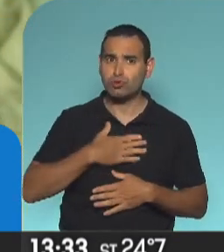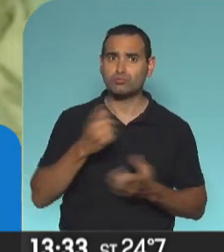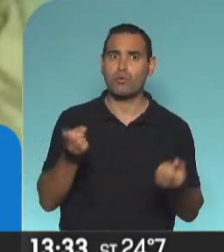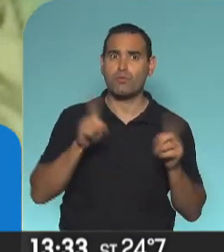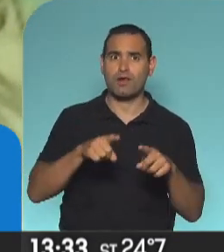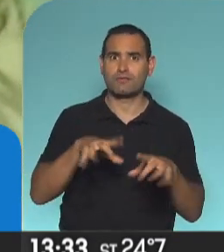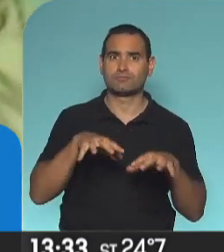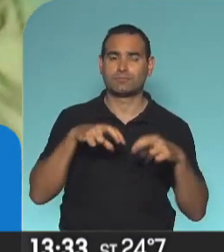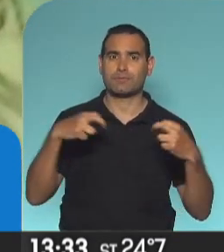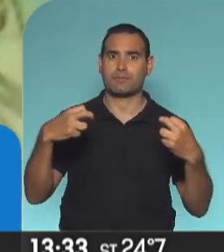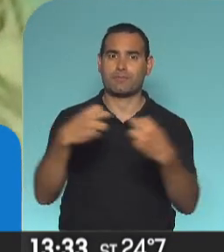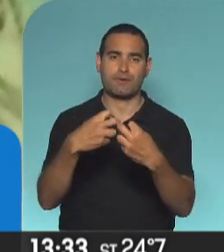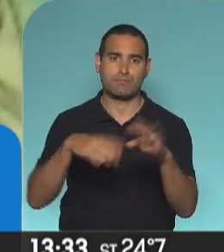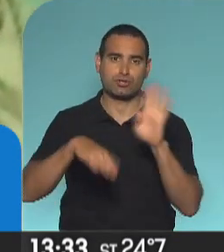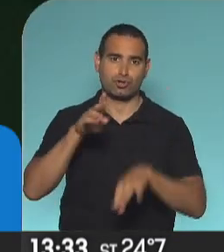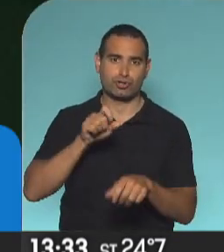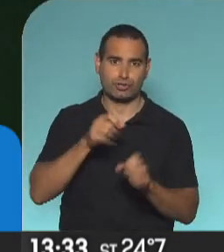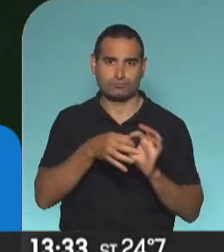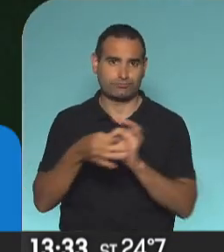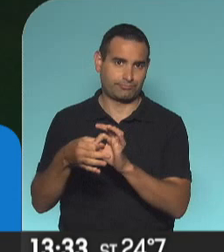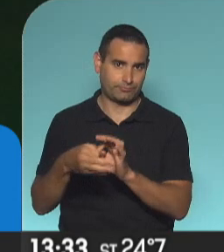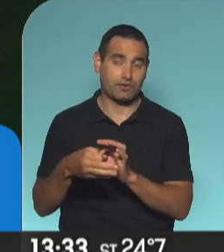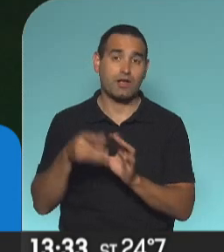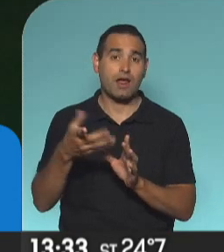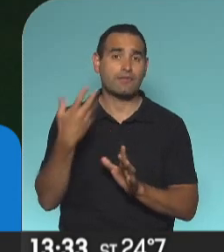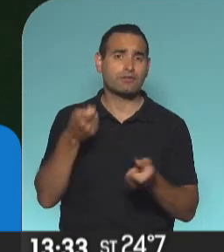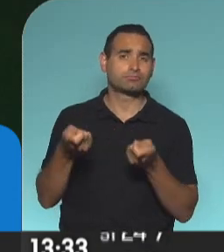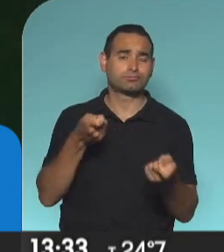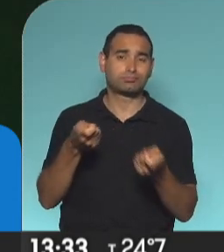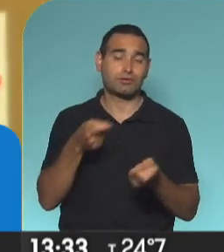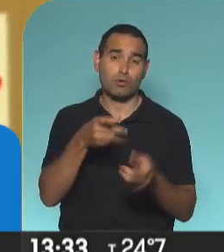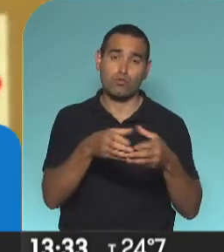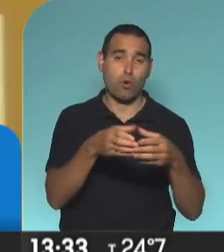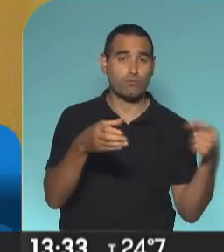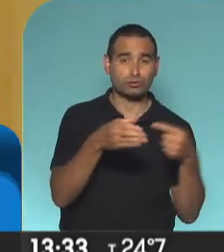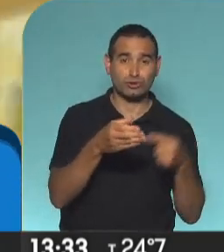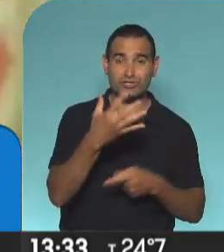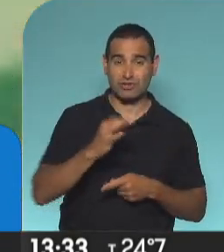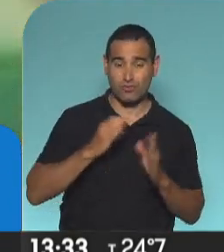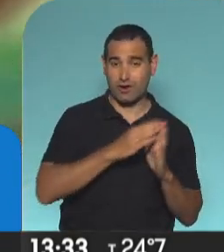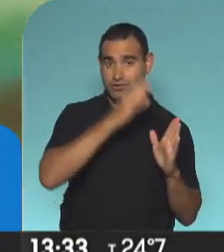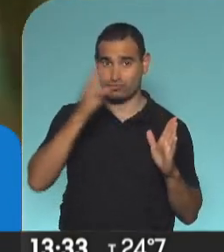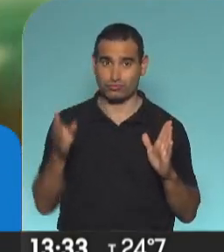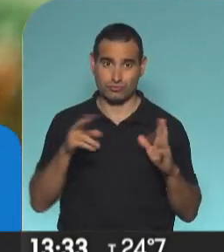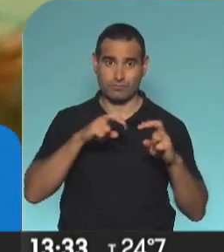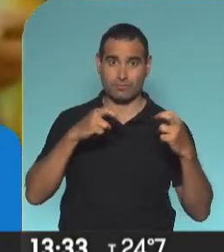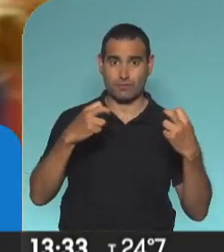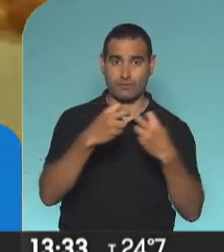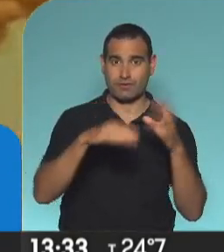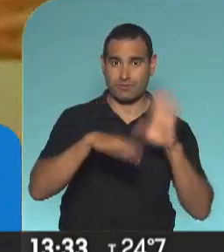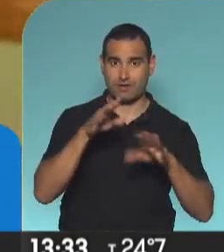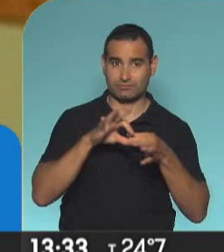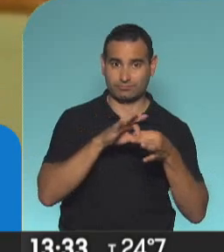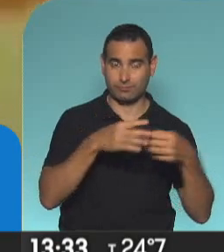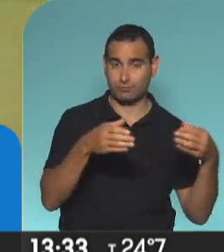Asamblea Nacional, el principal órgano legislativo, cuyo control había quedado en manos opositoras durante 5 años. Los principales líderes